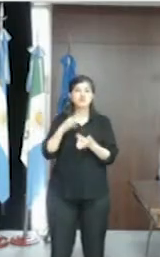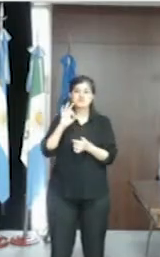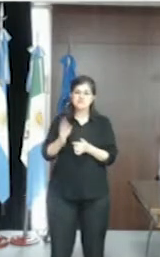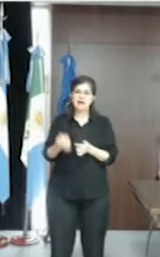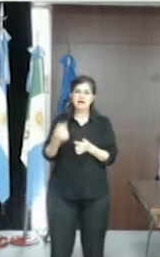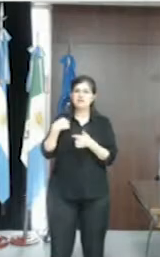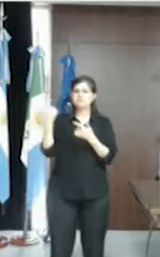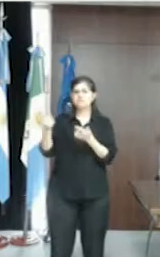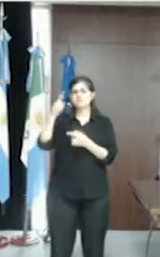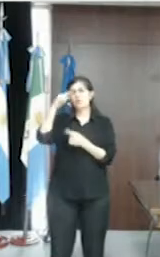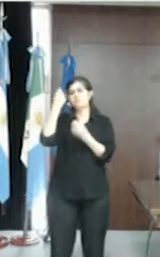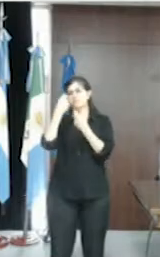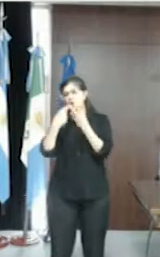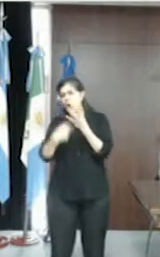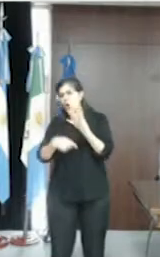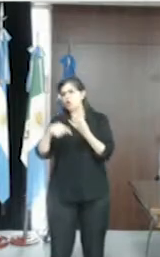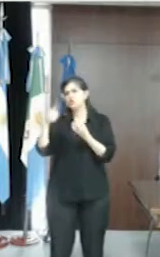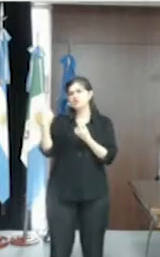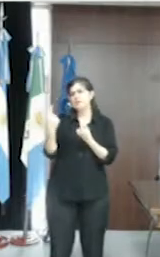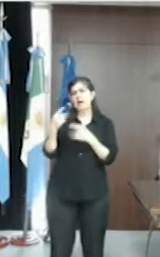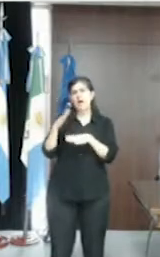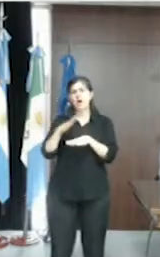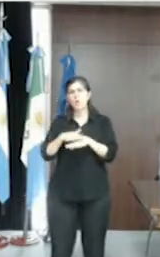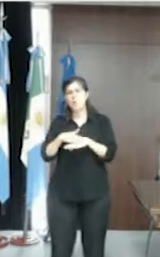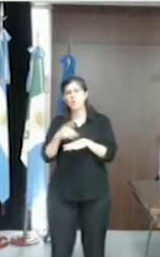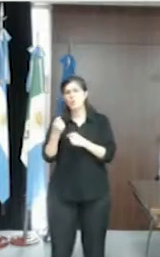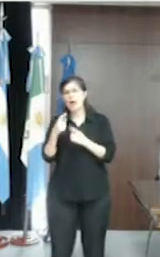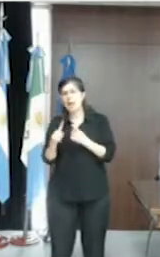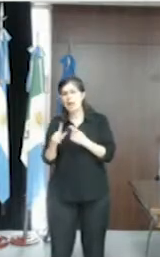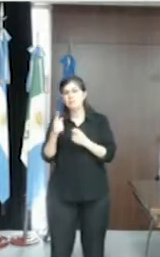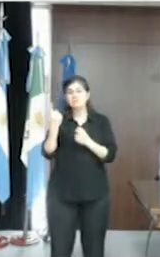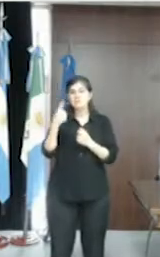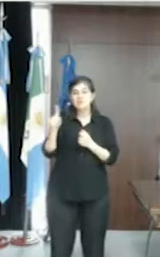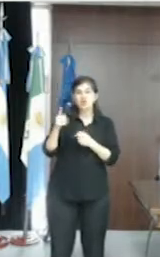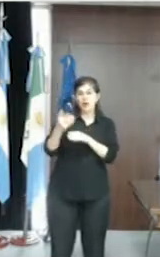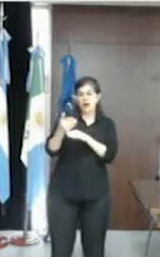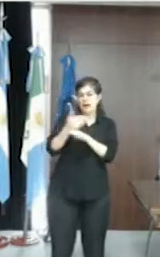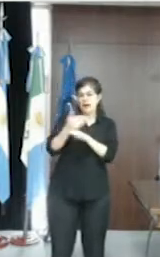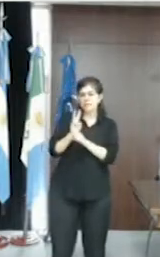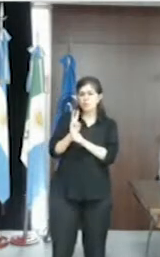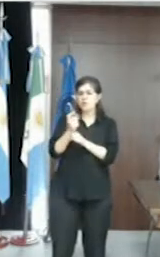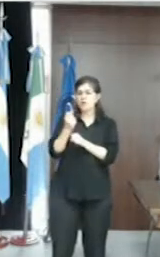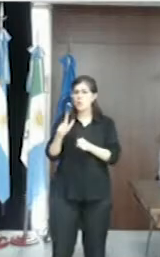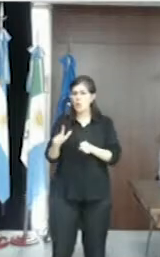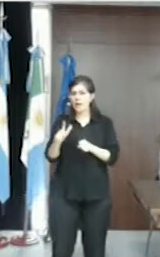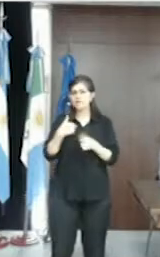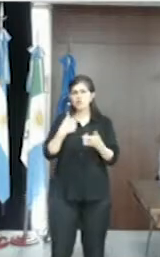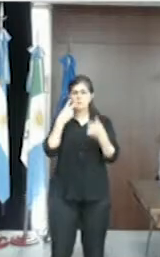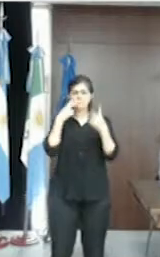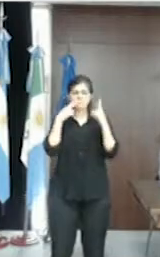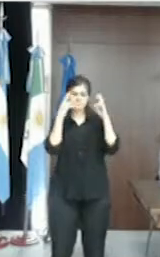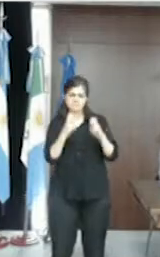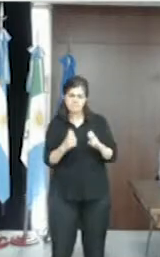viejo porque este está bien y este no. Y dediqué mucho tiempo en investigar. Algunas respuestas tuve. El sentimiento